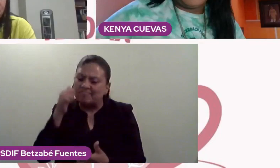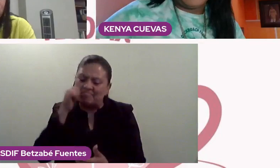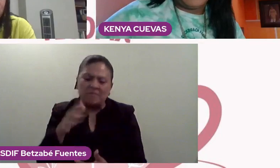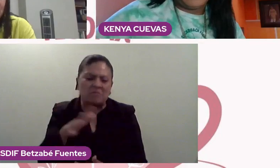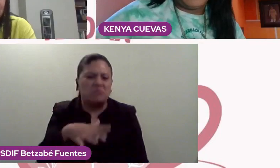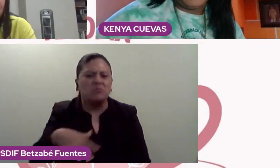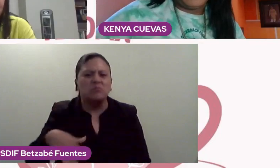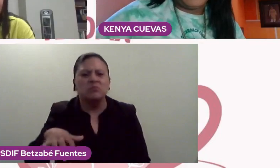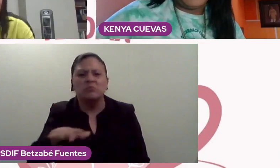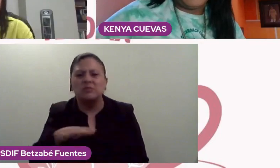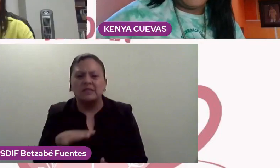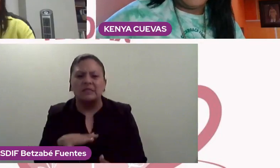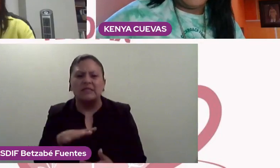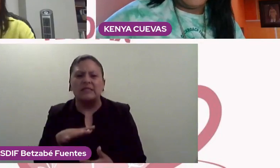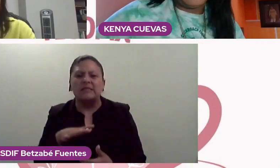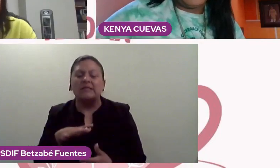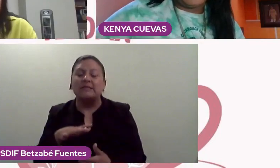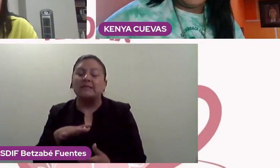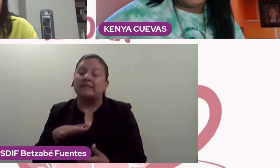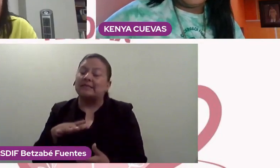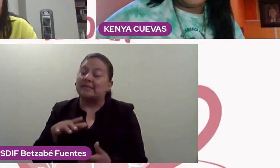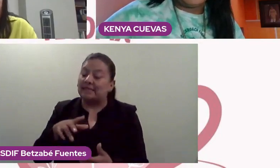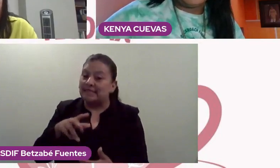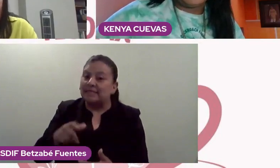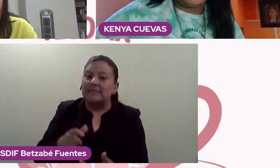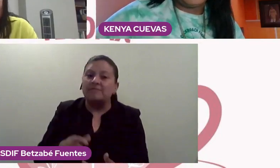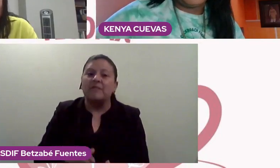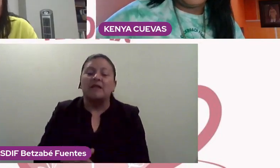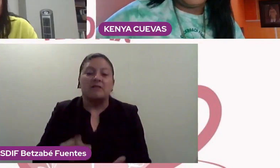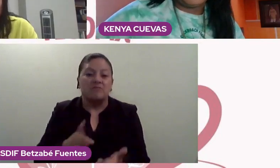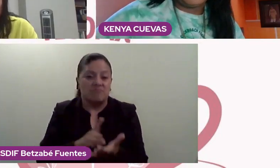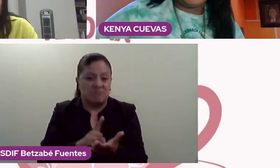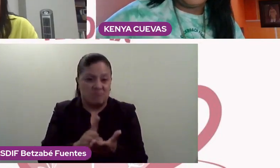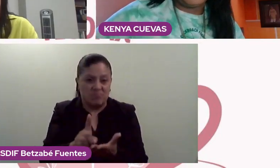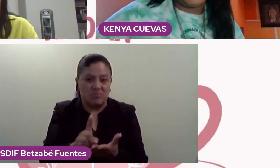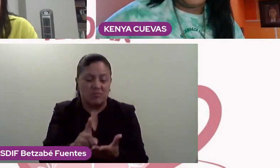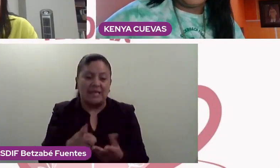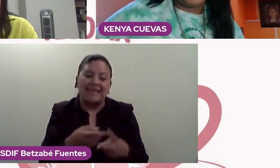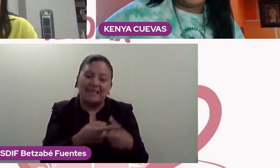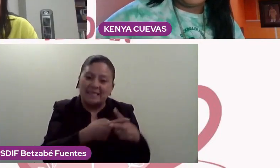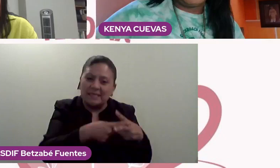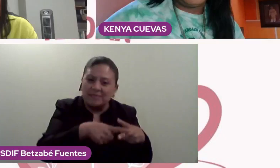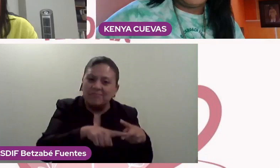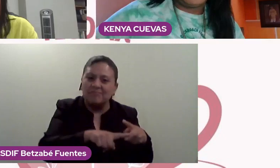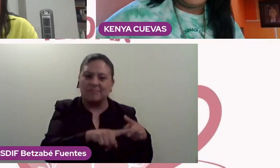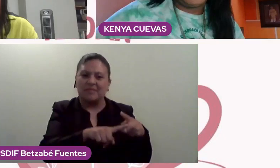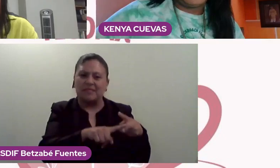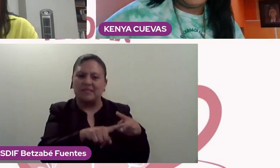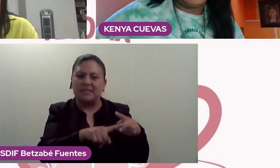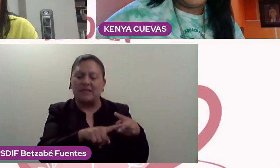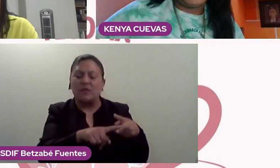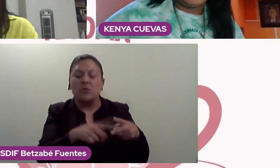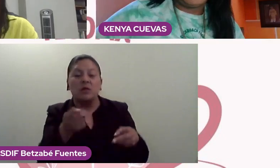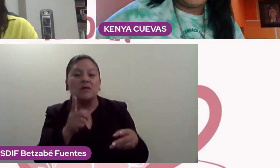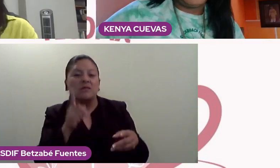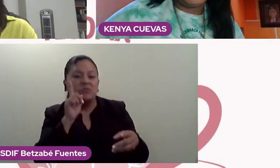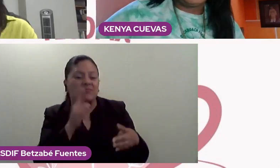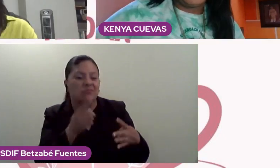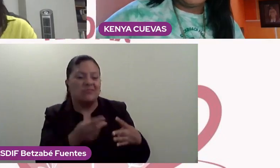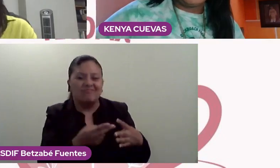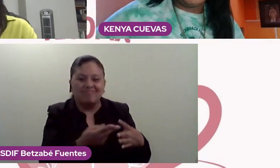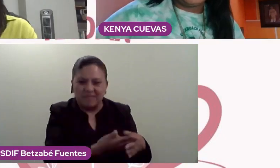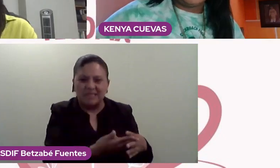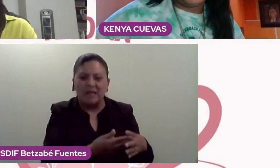evento que desafortunadamente inicia con el asesinato de Paola, tu amiga, y bueno, pues cómo